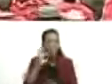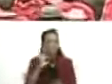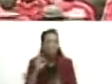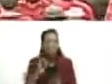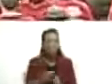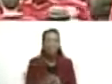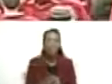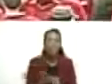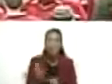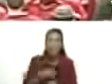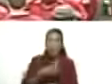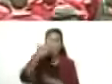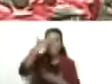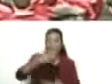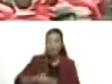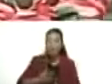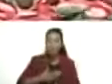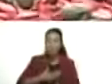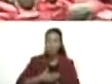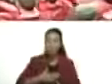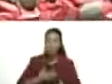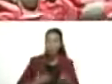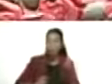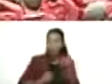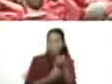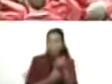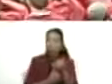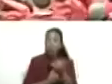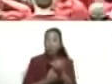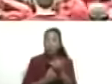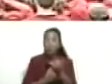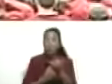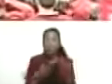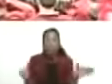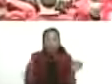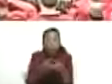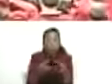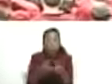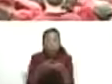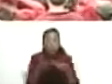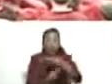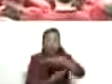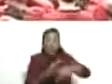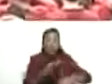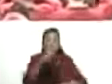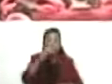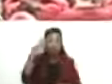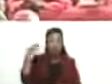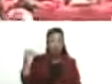Y además yo era militante de una organización revolucionaria,